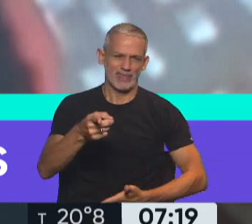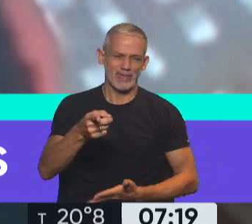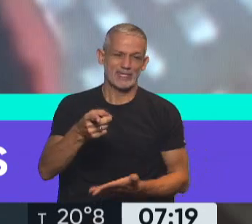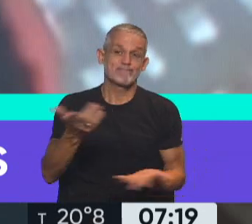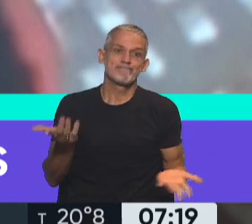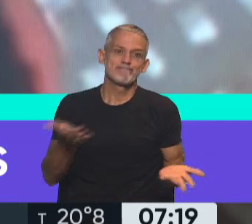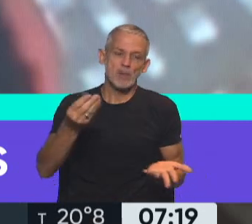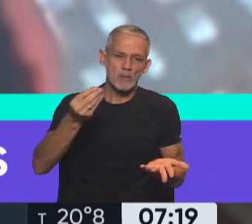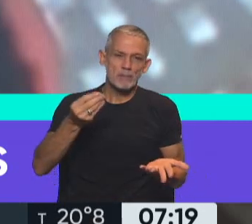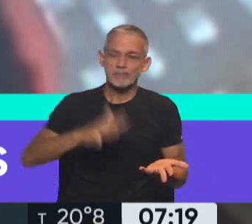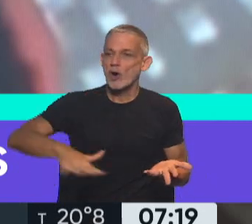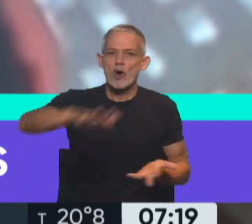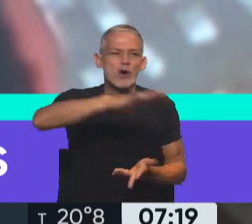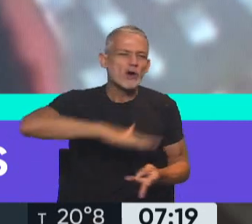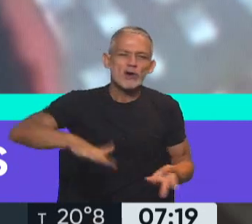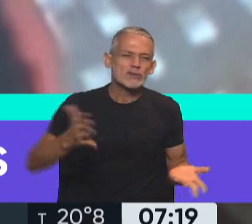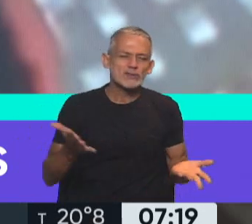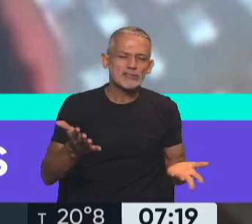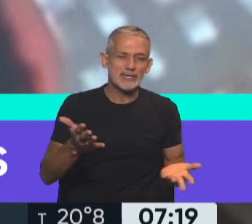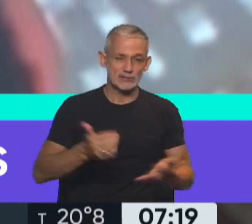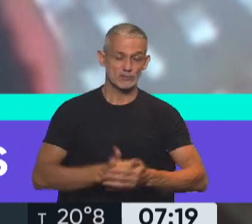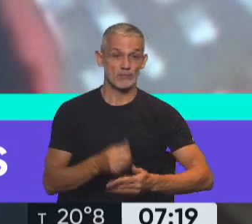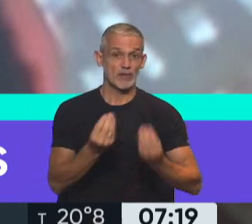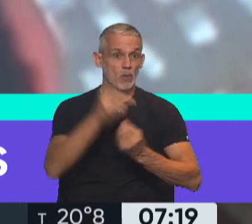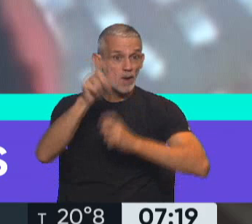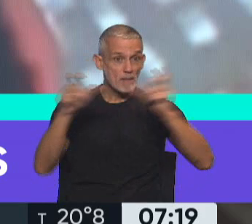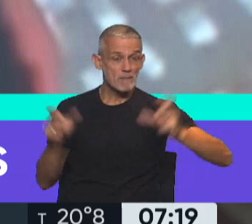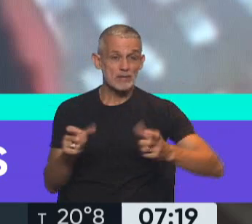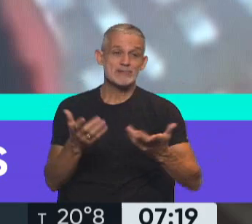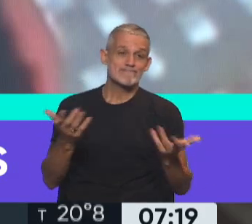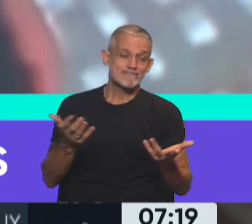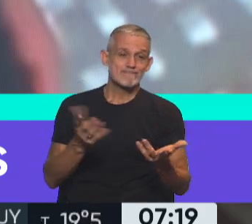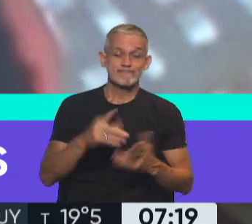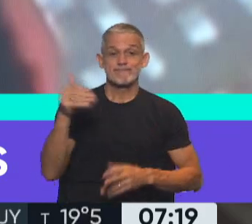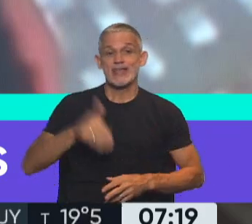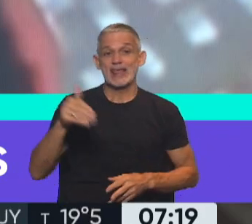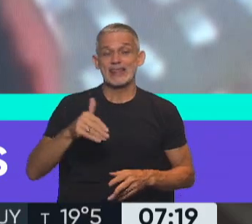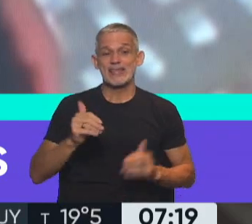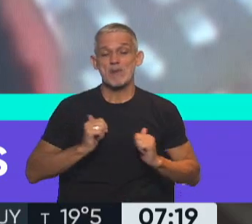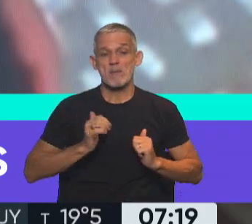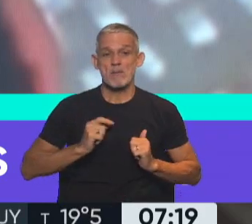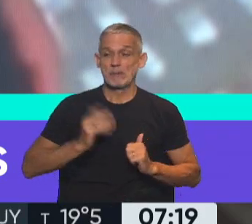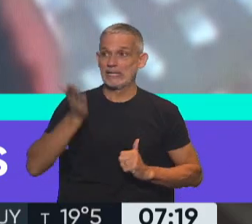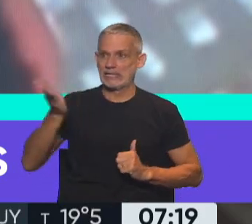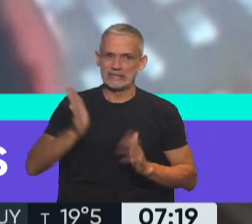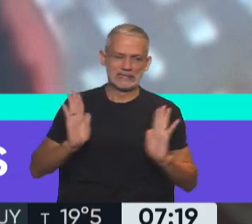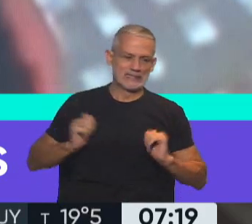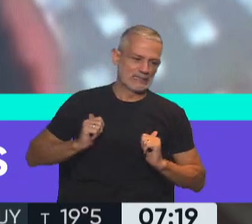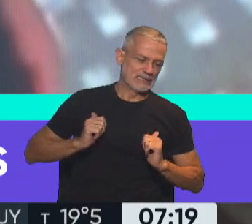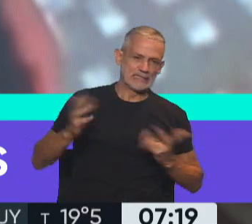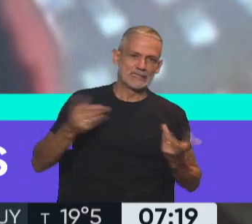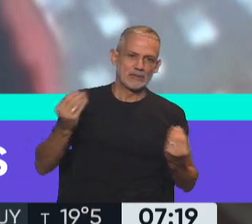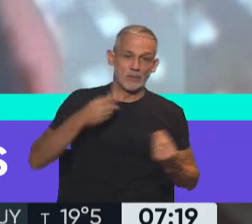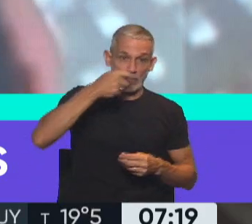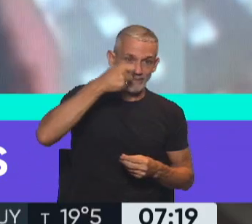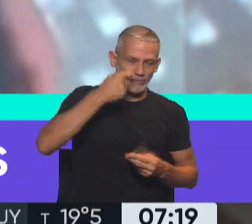por el contexto en el que sucede. También es cierto que muchas personas probablemente demoraron pedir asistencia médica precisamente por